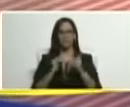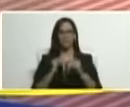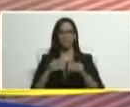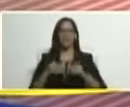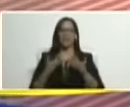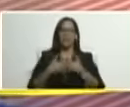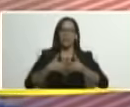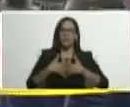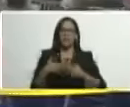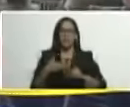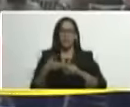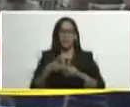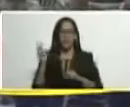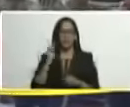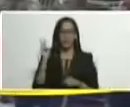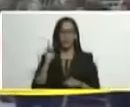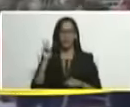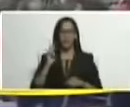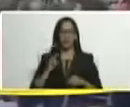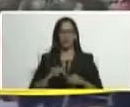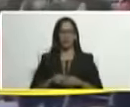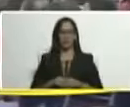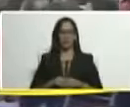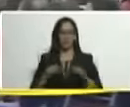petrolera venezolana.